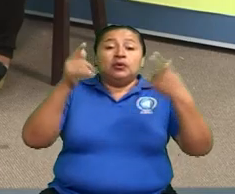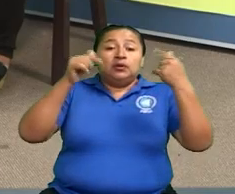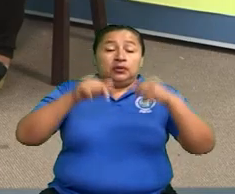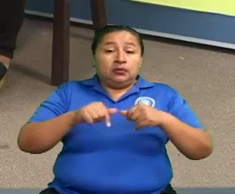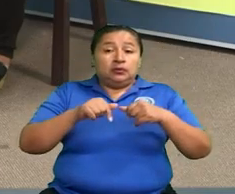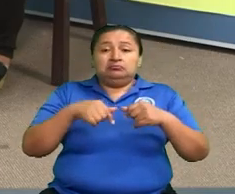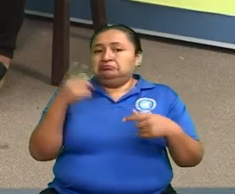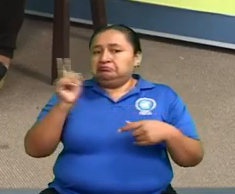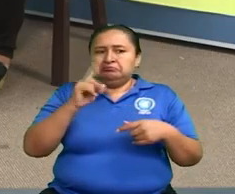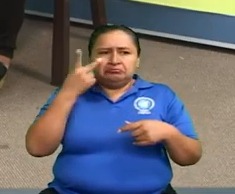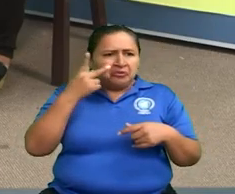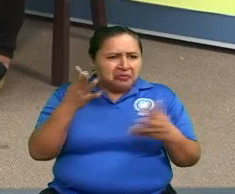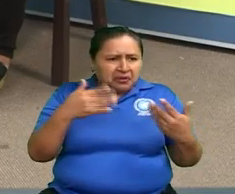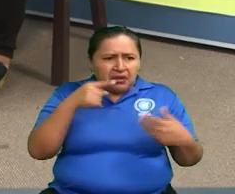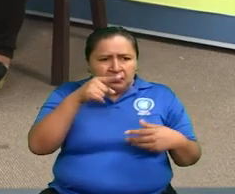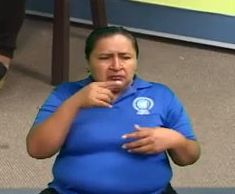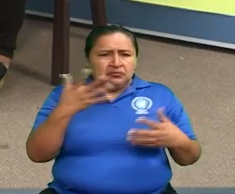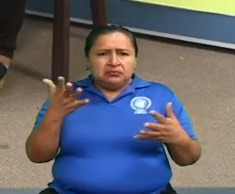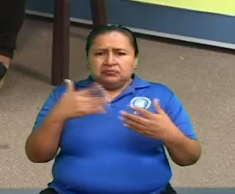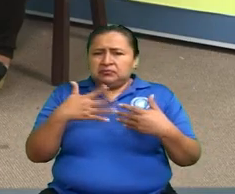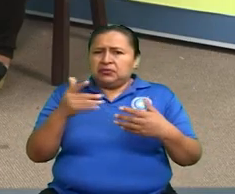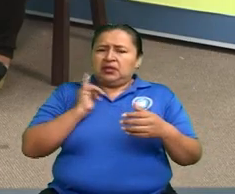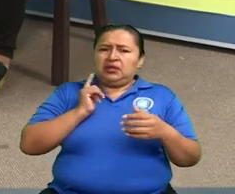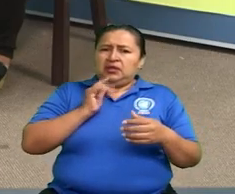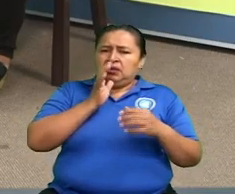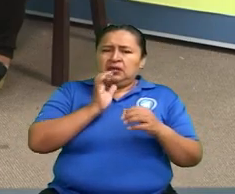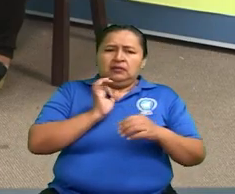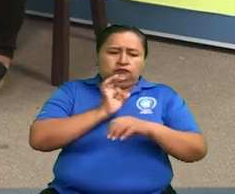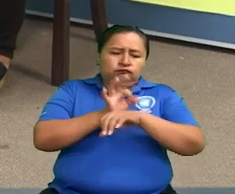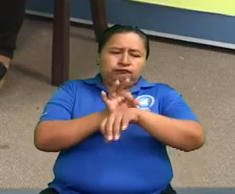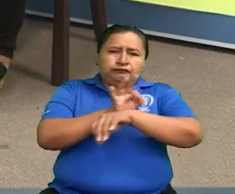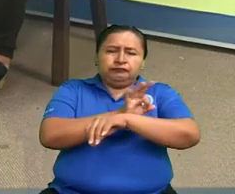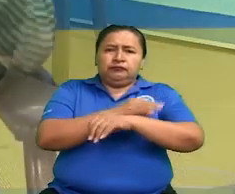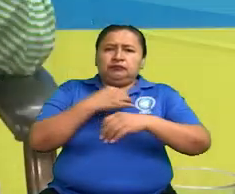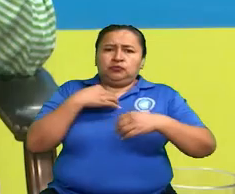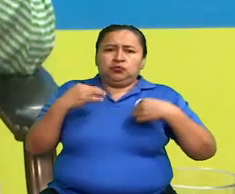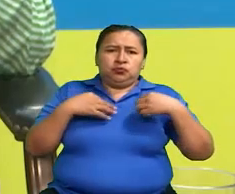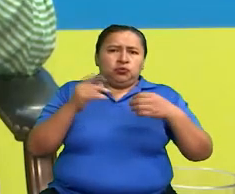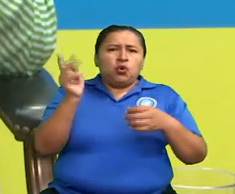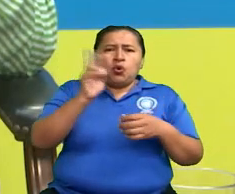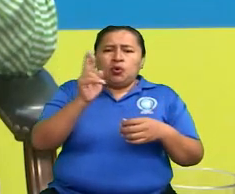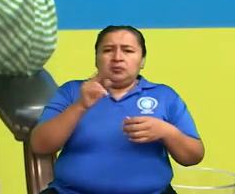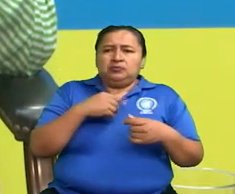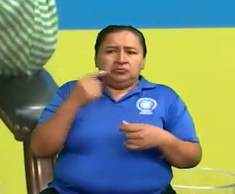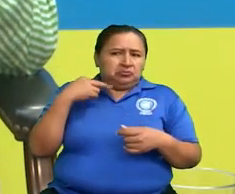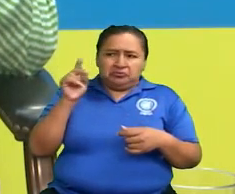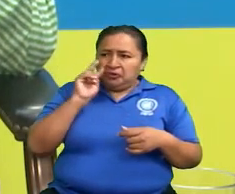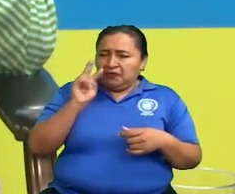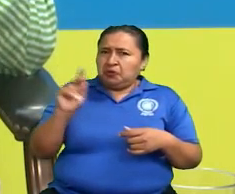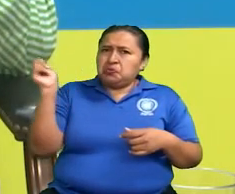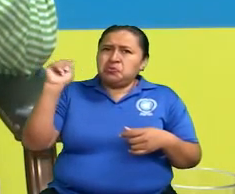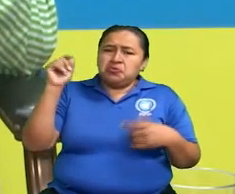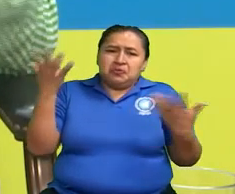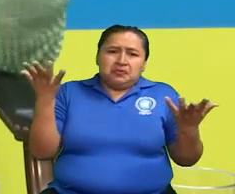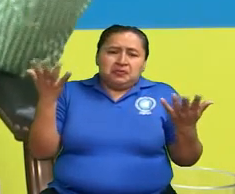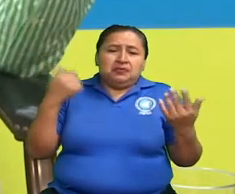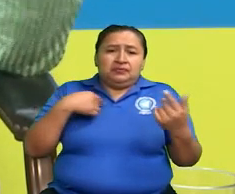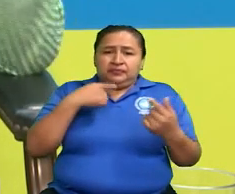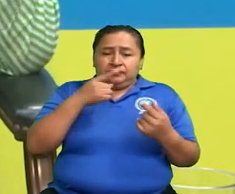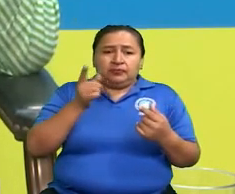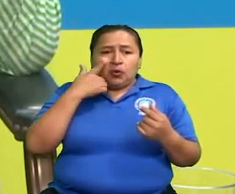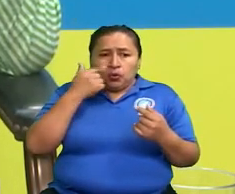poco, casi nulo, que un niño tenga sarampión. Es más, no se ve. Yo no he visto, pues. Sería mentiroso decir